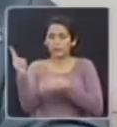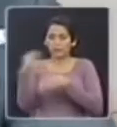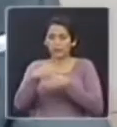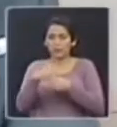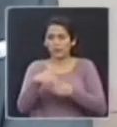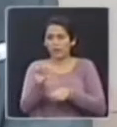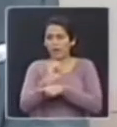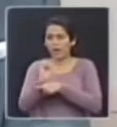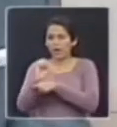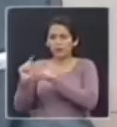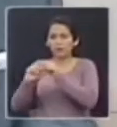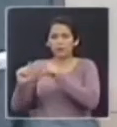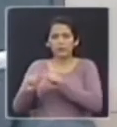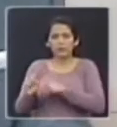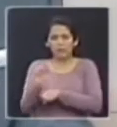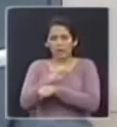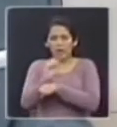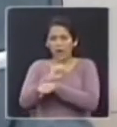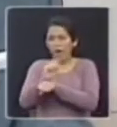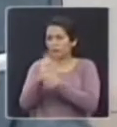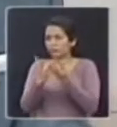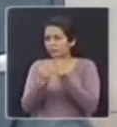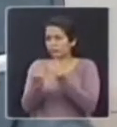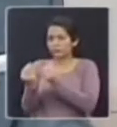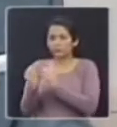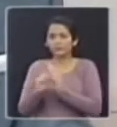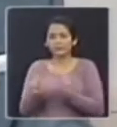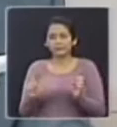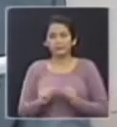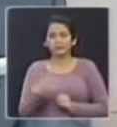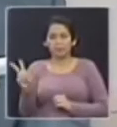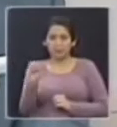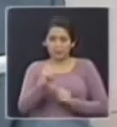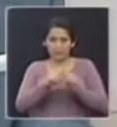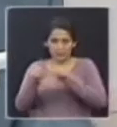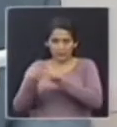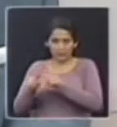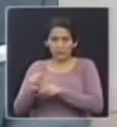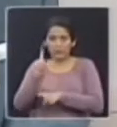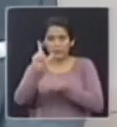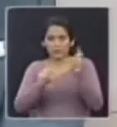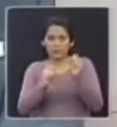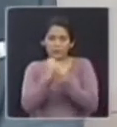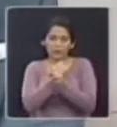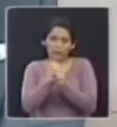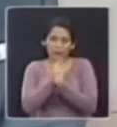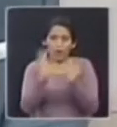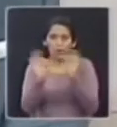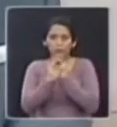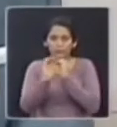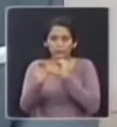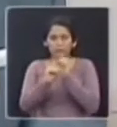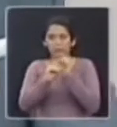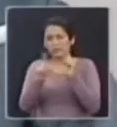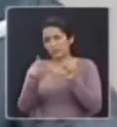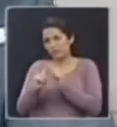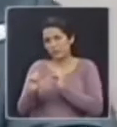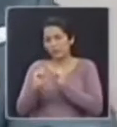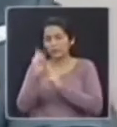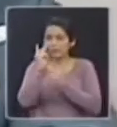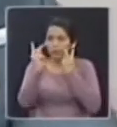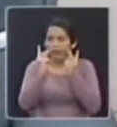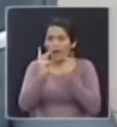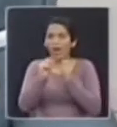para el público interesado en adquirir vehículos comerciales, de transporte, de carga, de pasajeros. Es la mejor